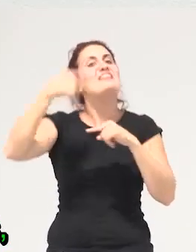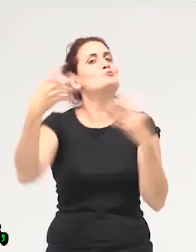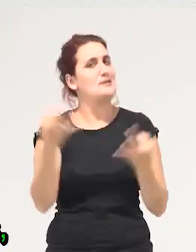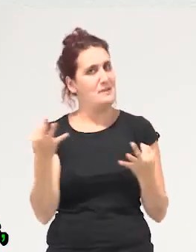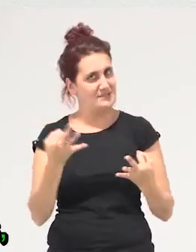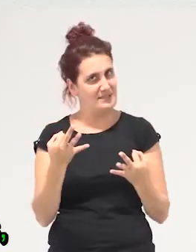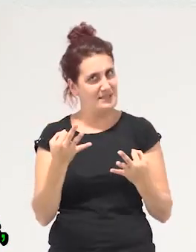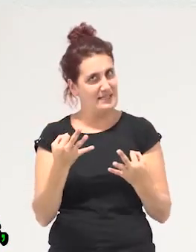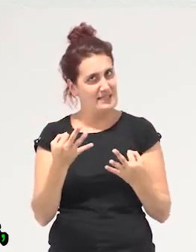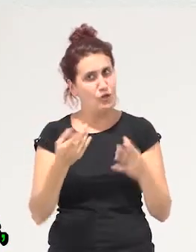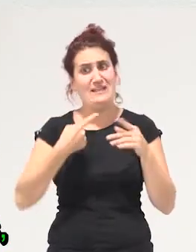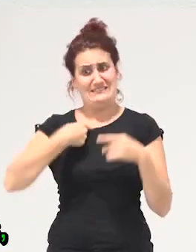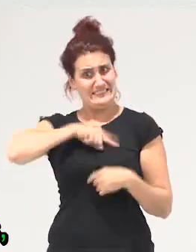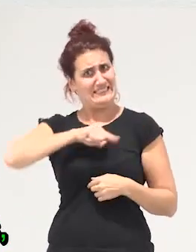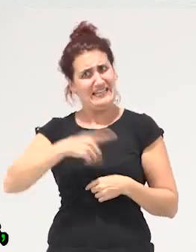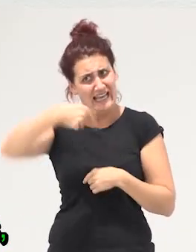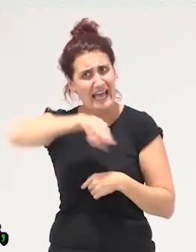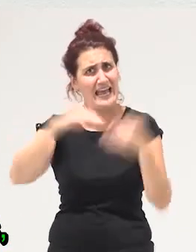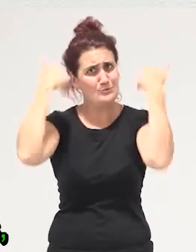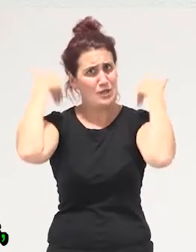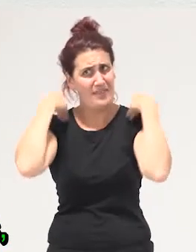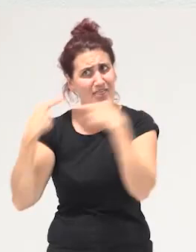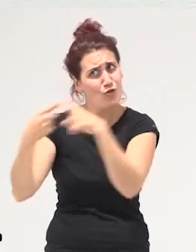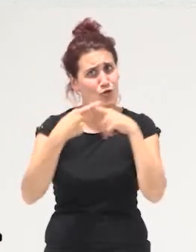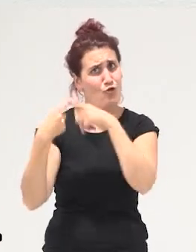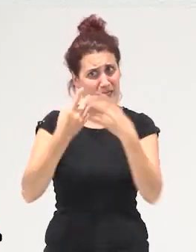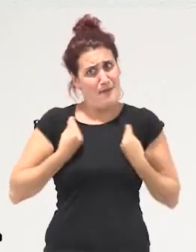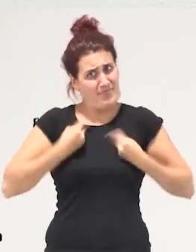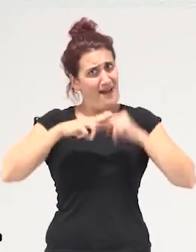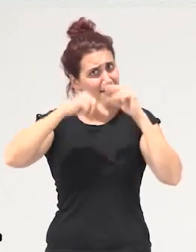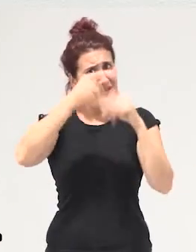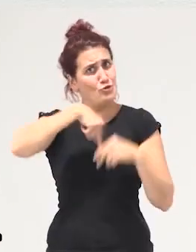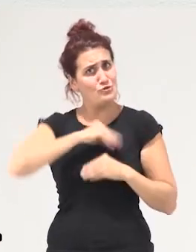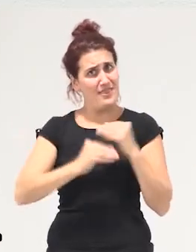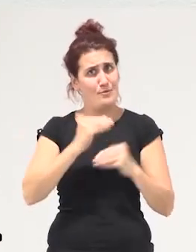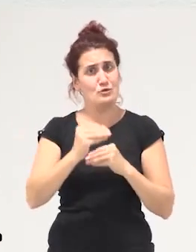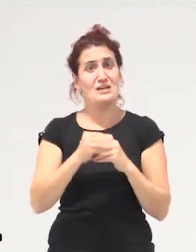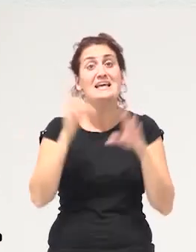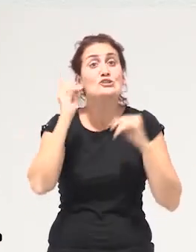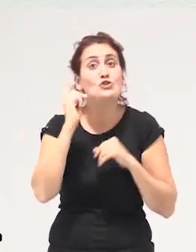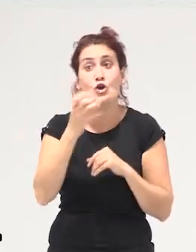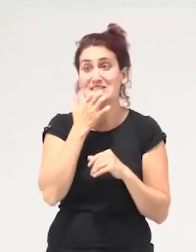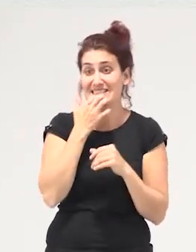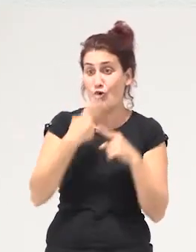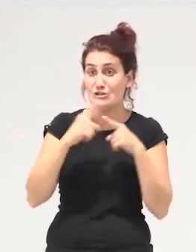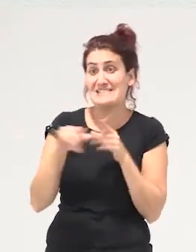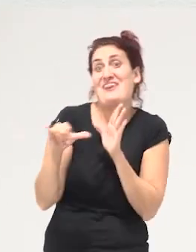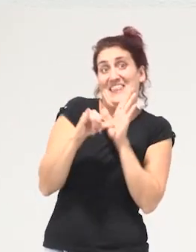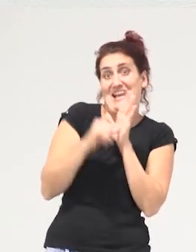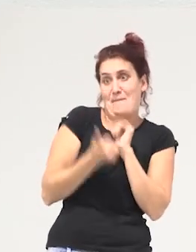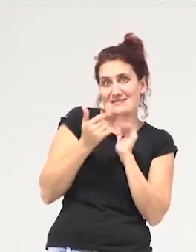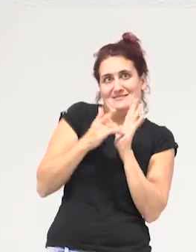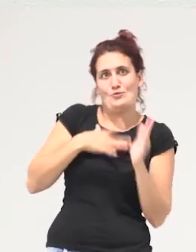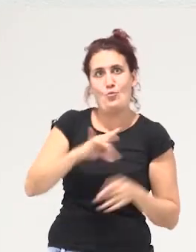sentirnos corresponsables de la vida colectiva que construimos y eso solo puede ser si las cosas son de mayor cercanía entonces por una